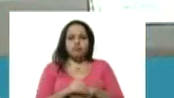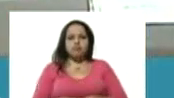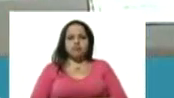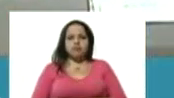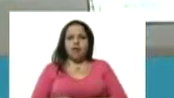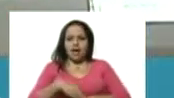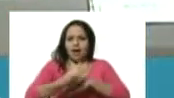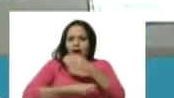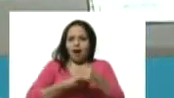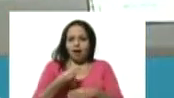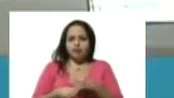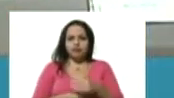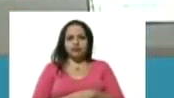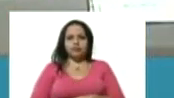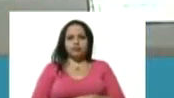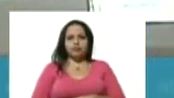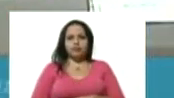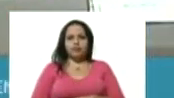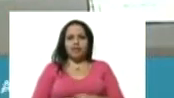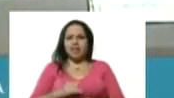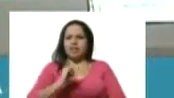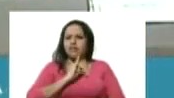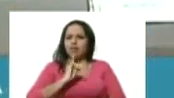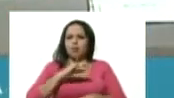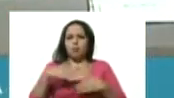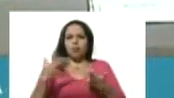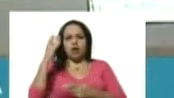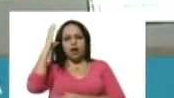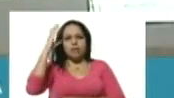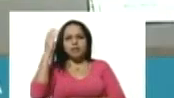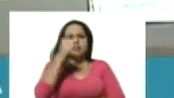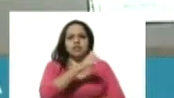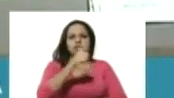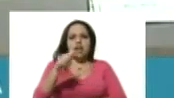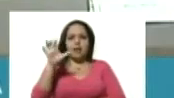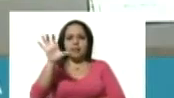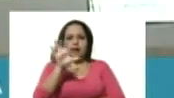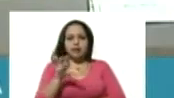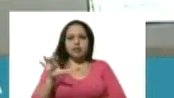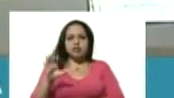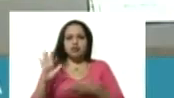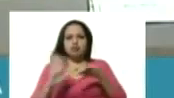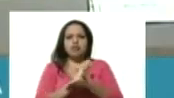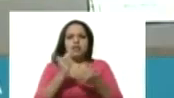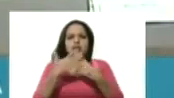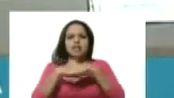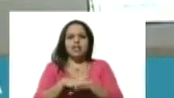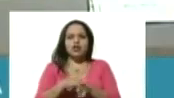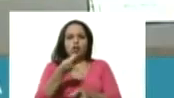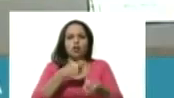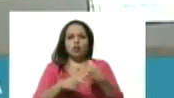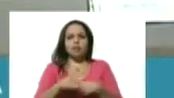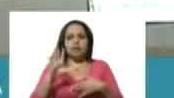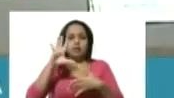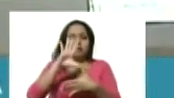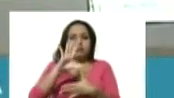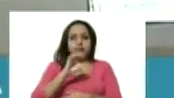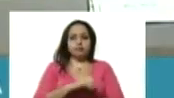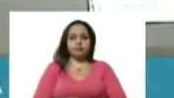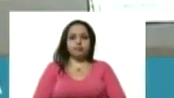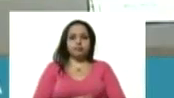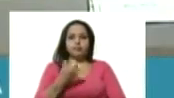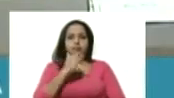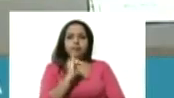producción, identificar las potencialidades de cada país en función de una integración económica regional, donde le